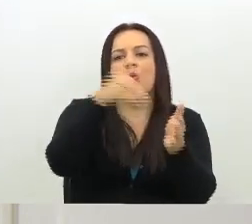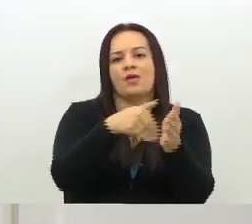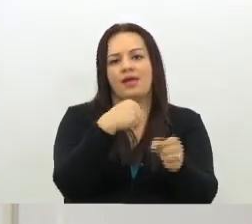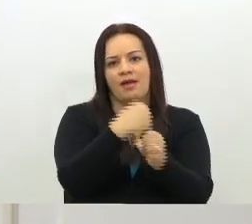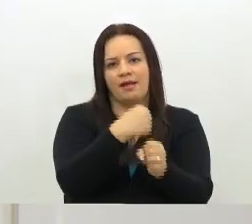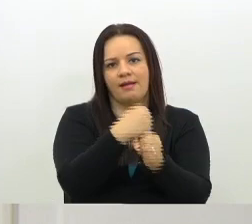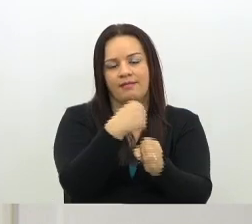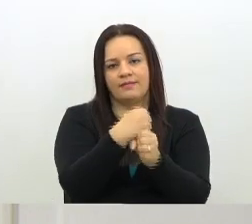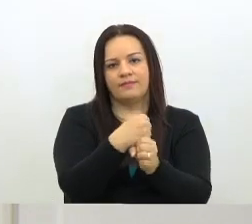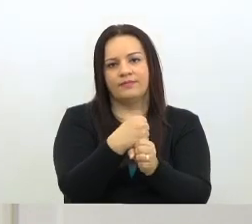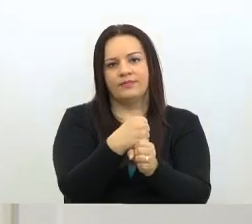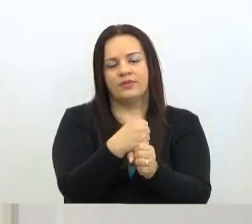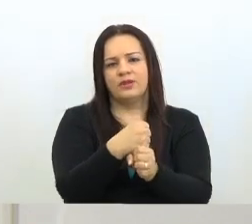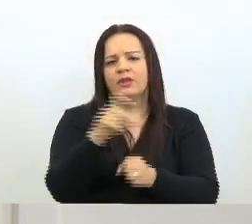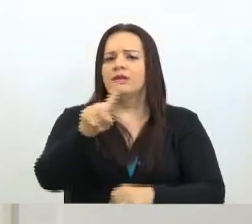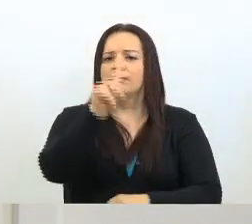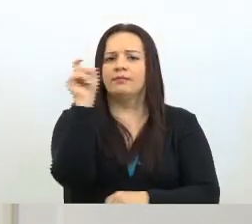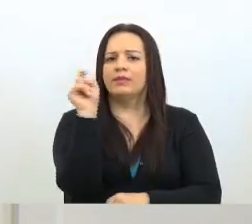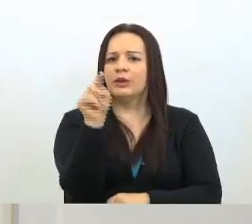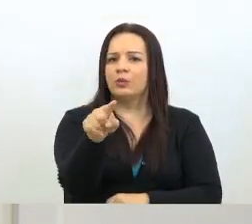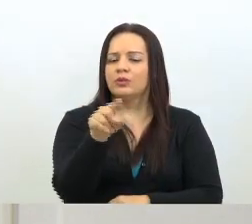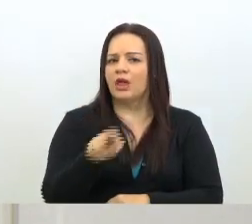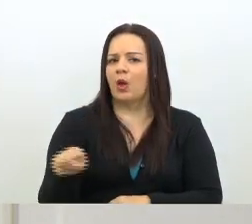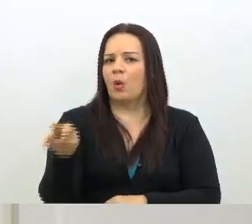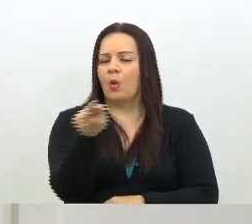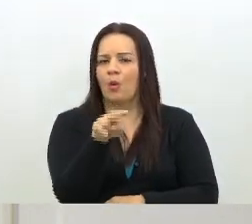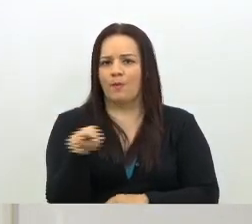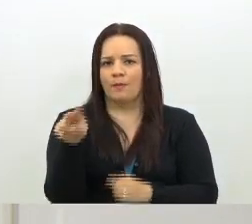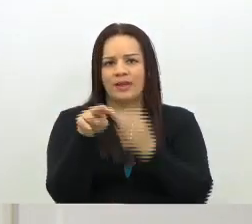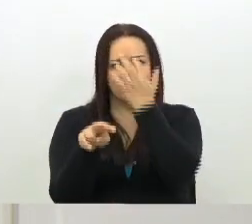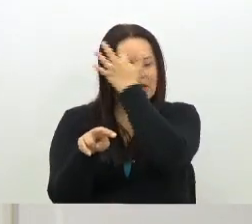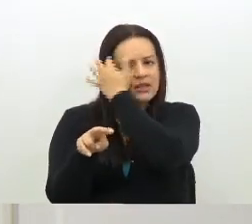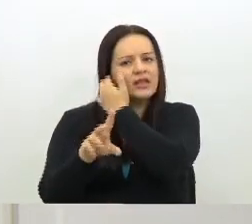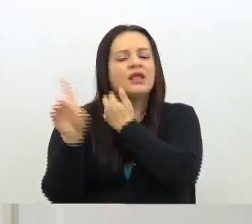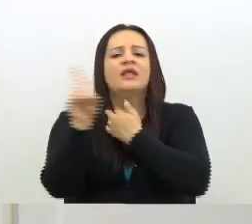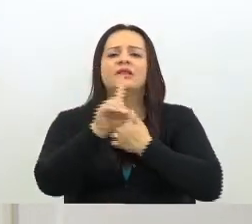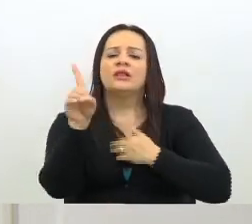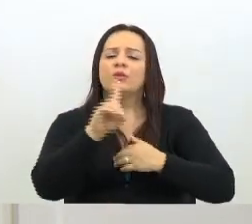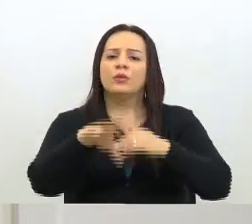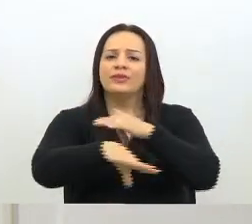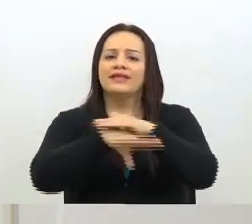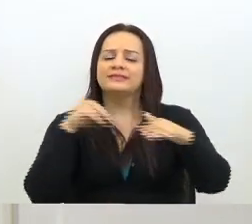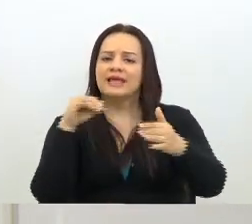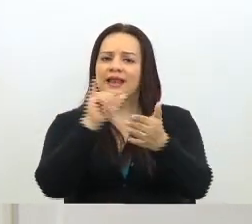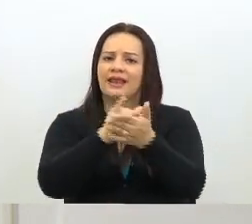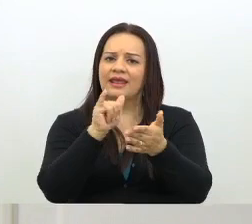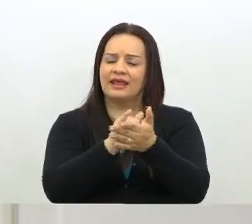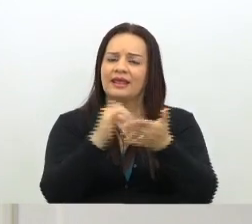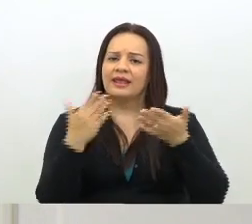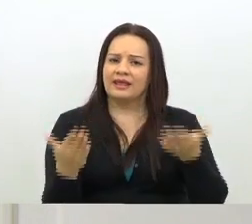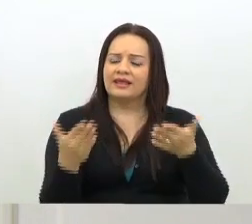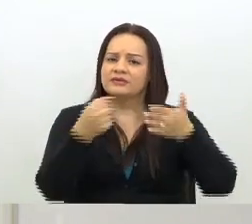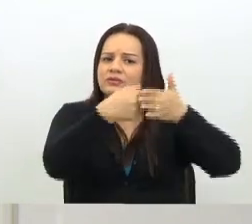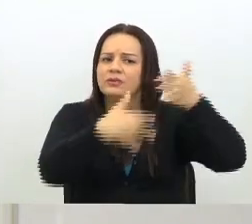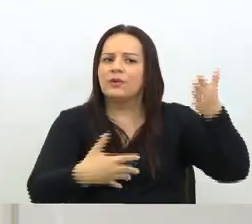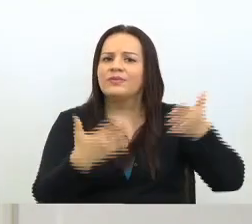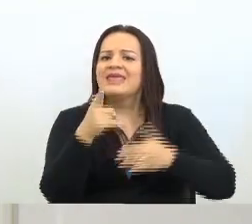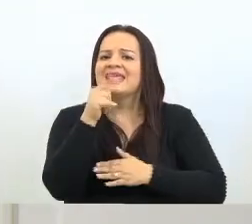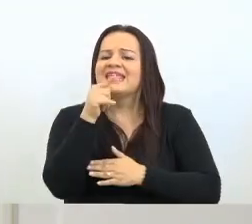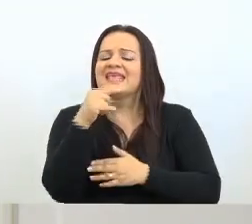labores. Entonces la pregunta, compañeros, es ¿de dónde sale este galimatías? ¿Quién es